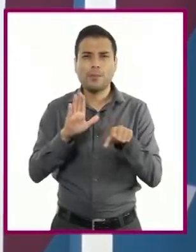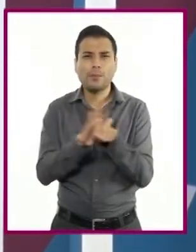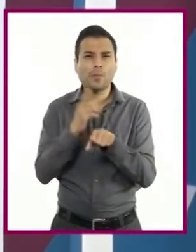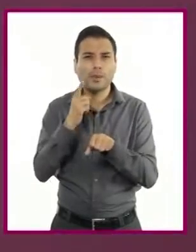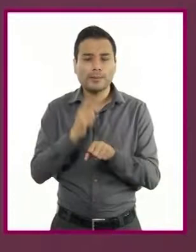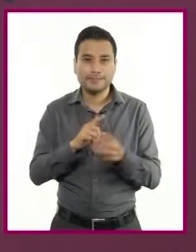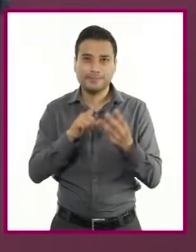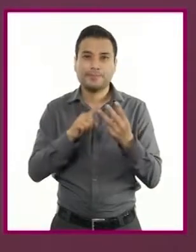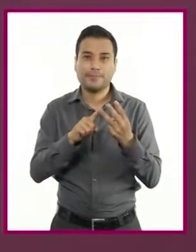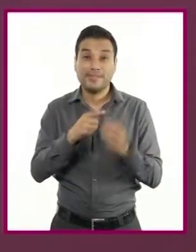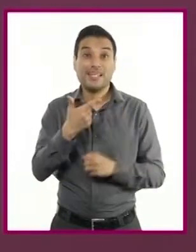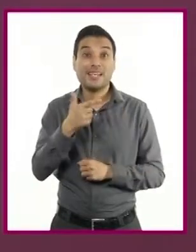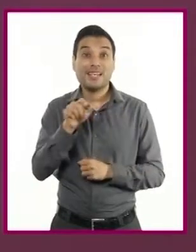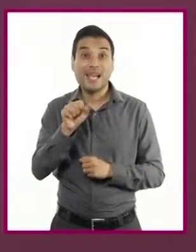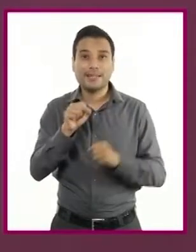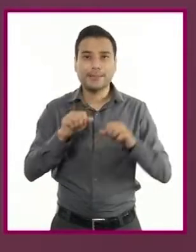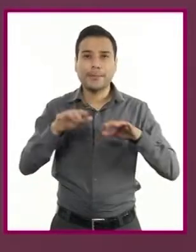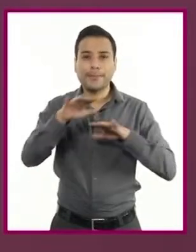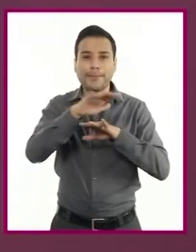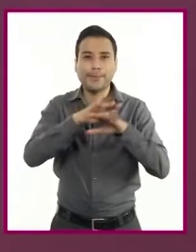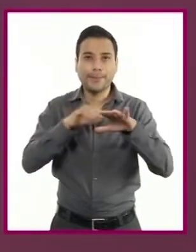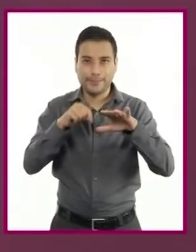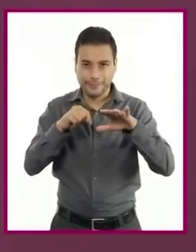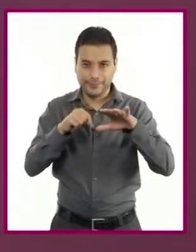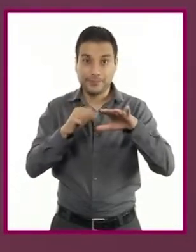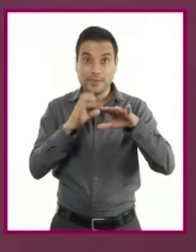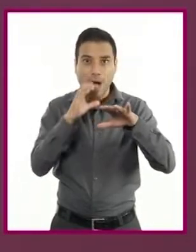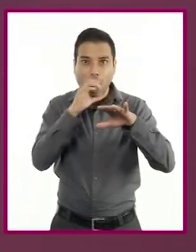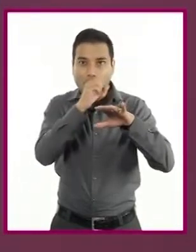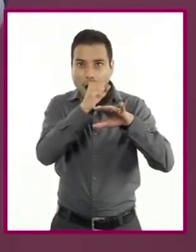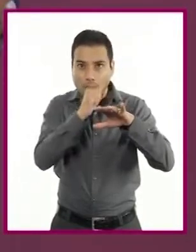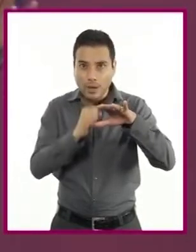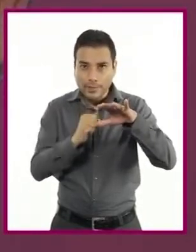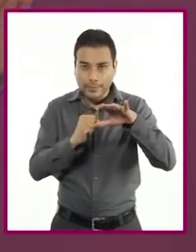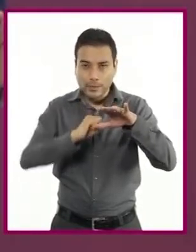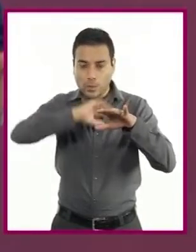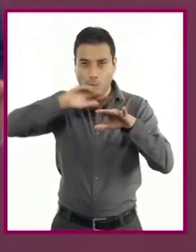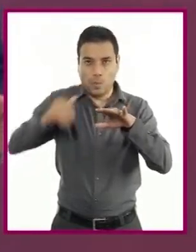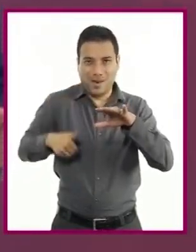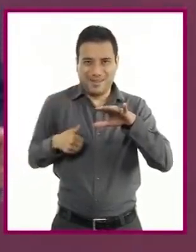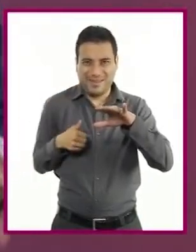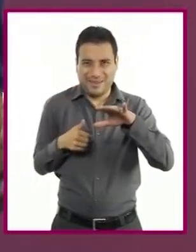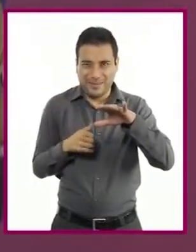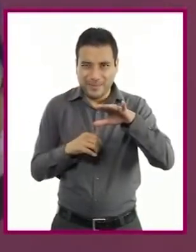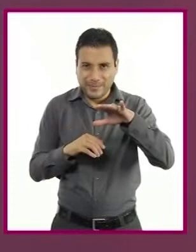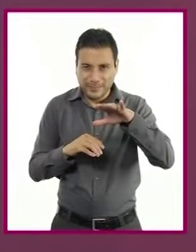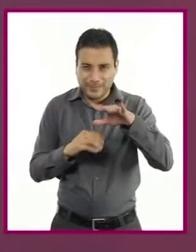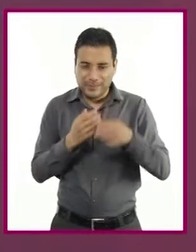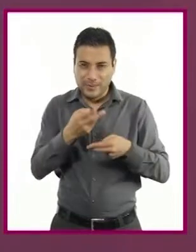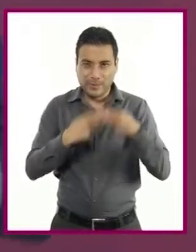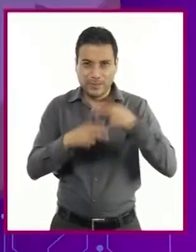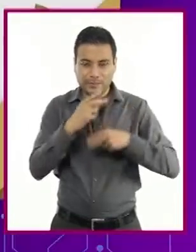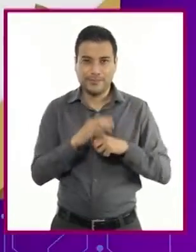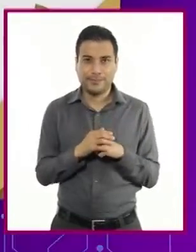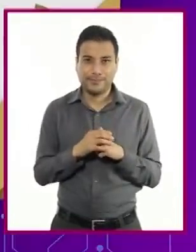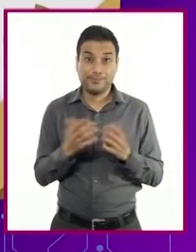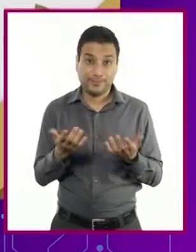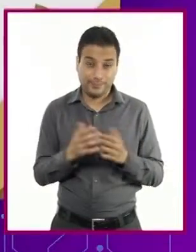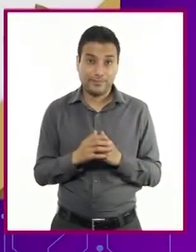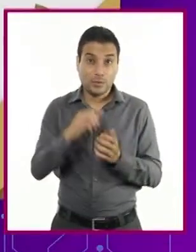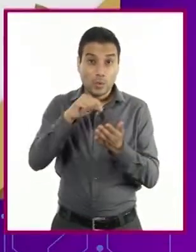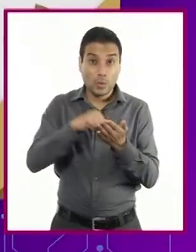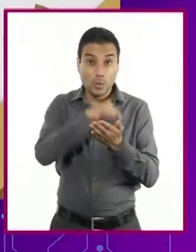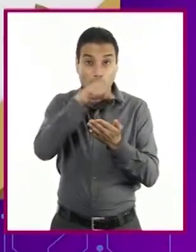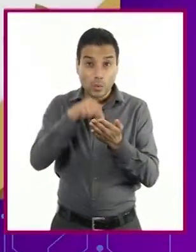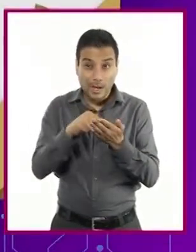invernadero. Y esto afecta de forma diferencial a distintas regiones naturales, ecosistemas y